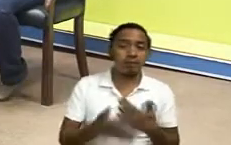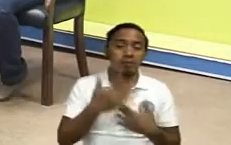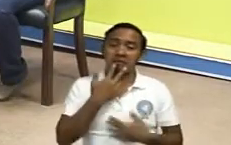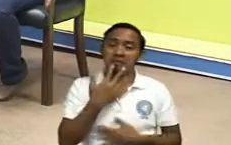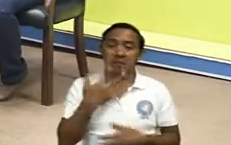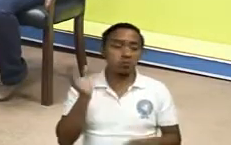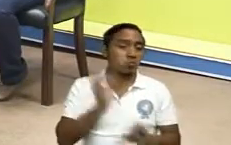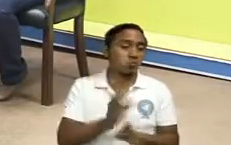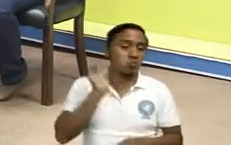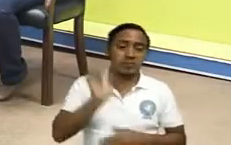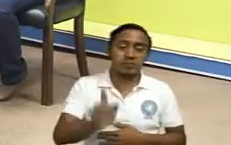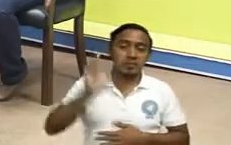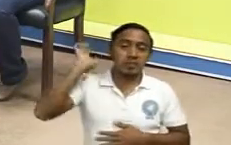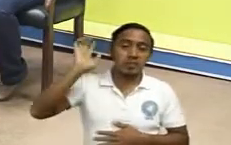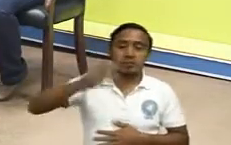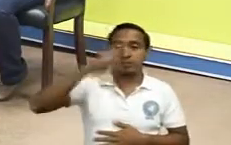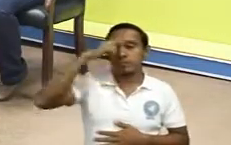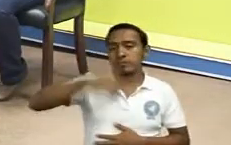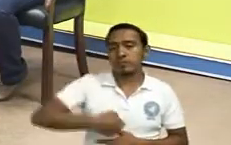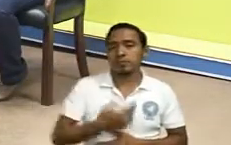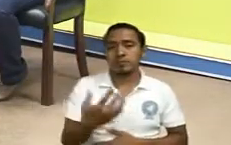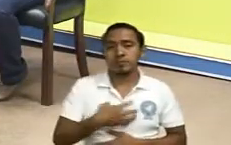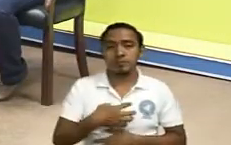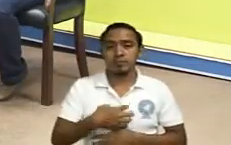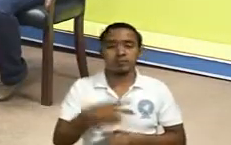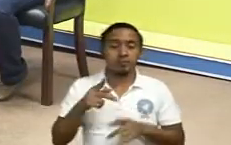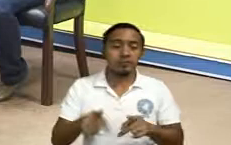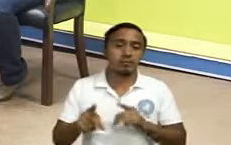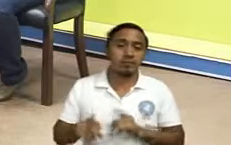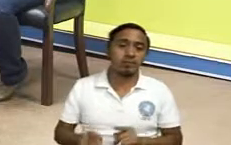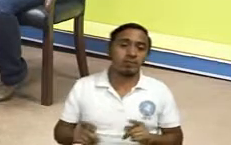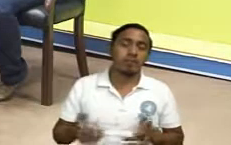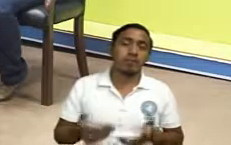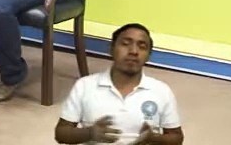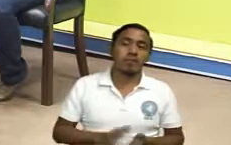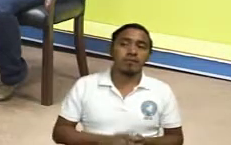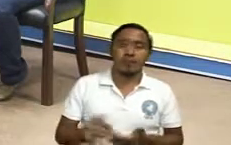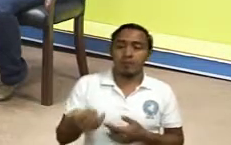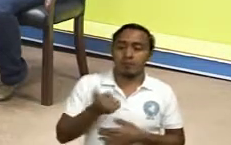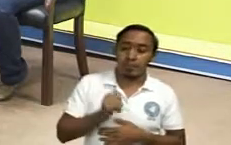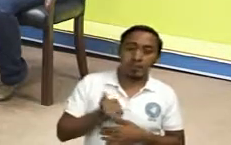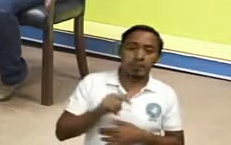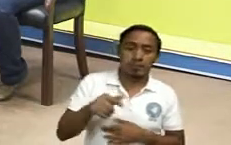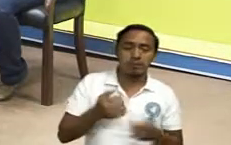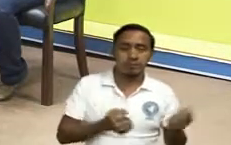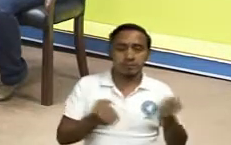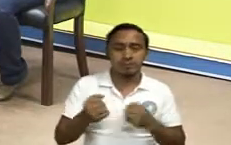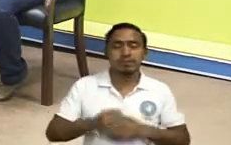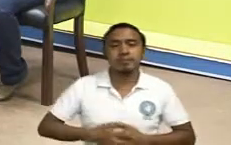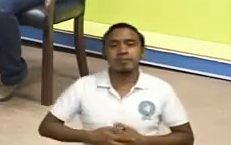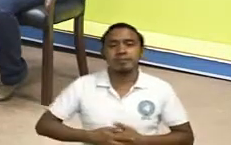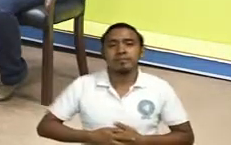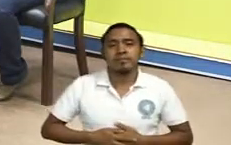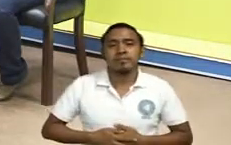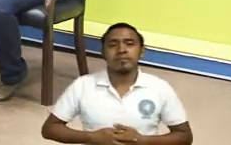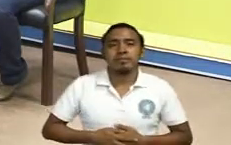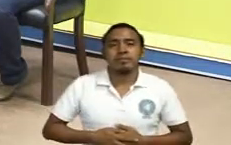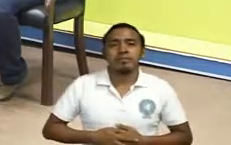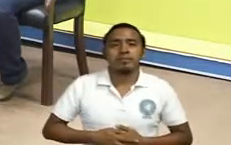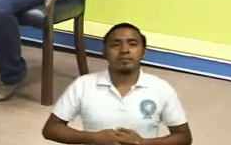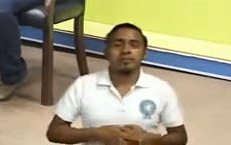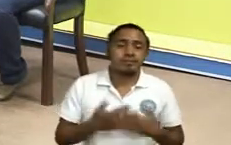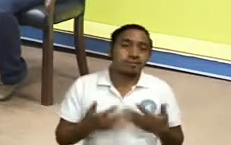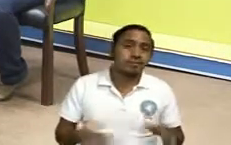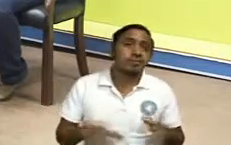él. Y cae una responsabilidad en esa persona que bebe, que toma, manejando. Así es. Generalmente